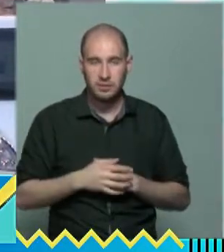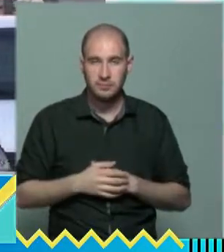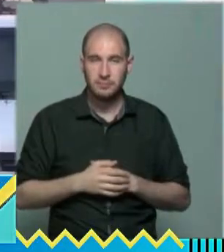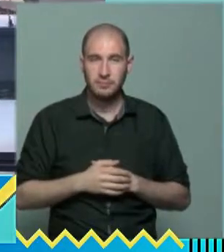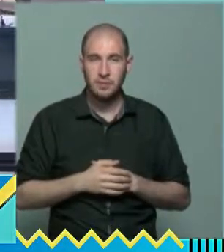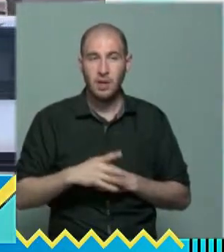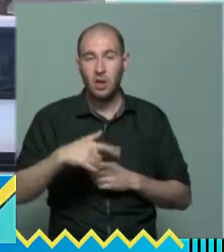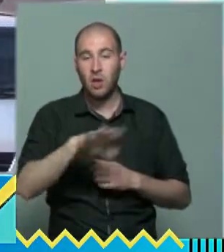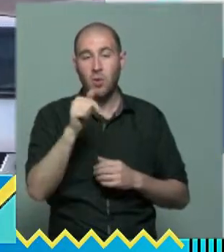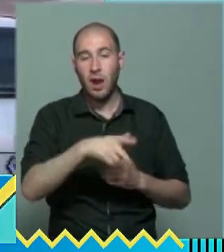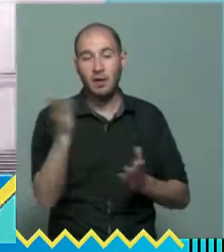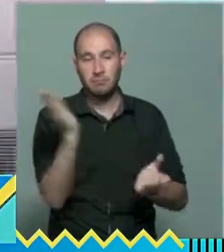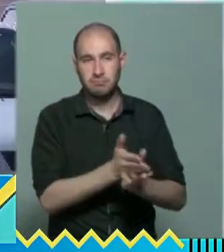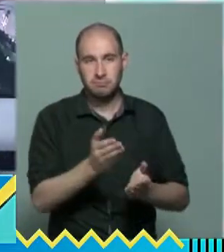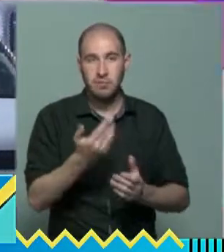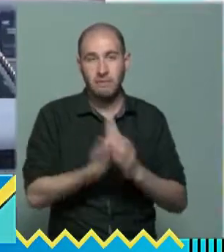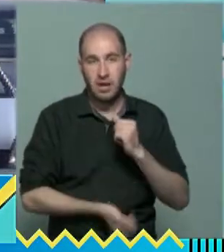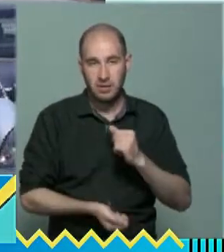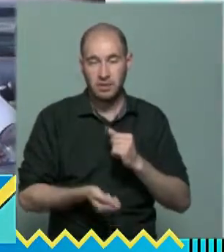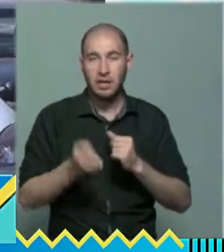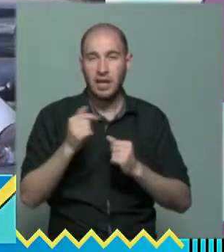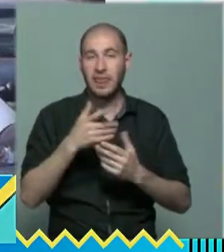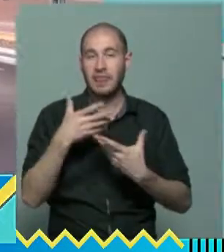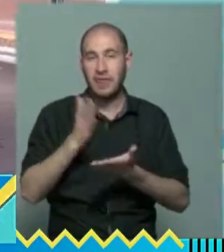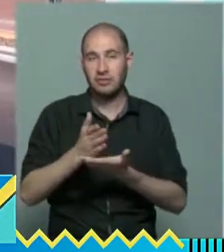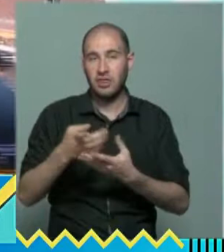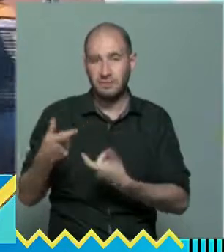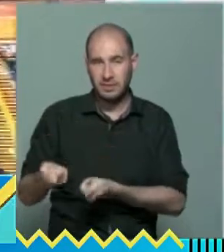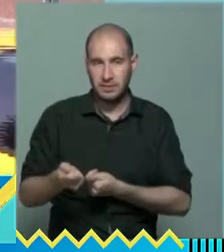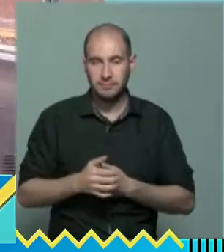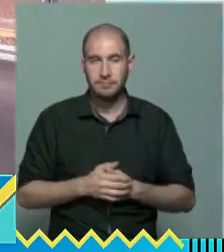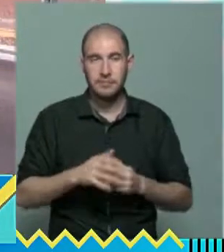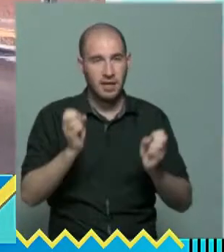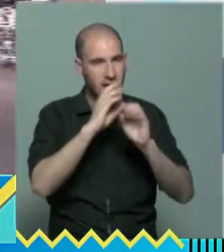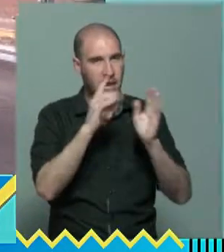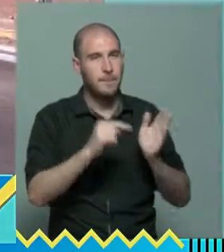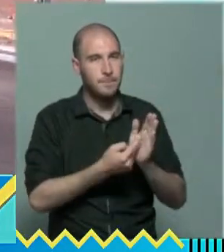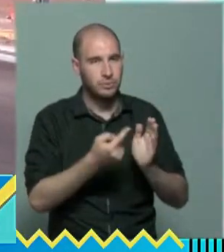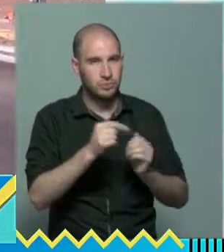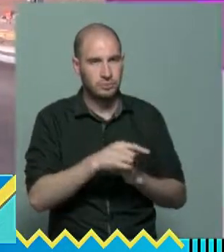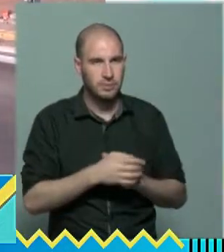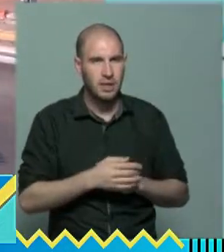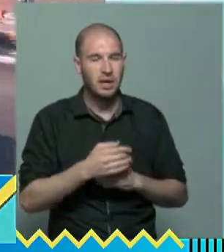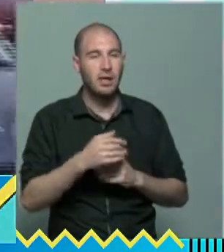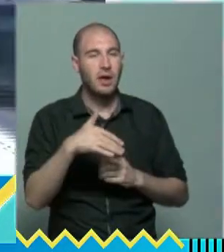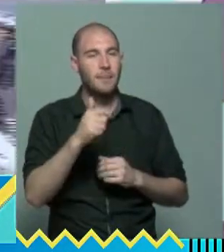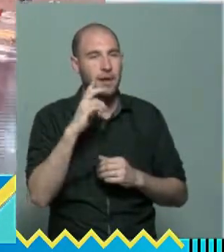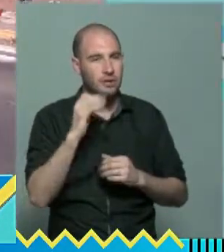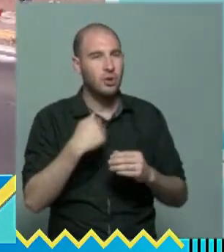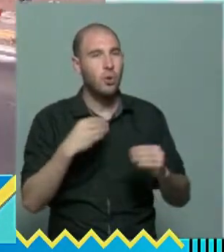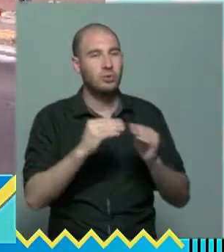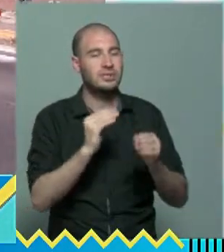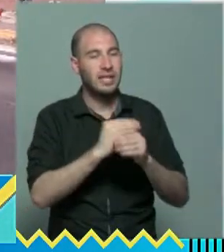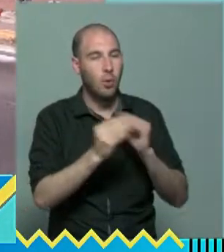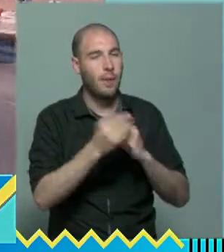que ha cometido tal y cual infracción, lo que le va a permitir ejercer el derecho a la defensa. Bien, bien, aclarado ese punto entonces. Mario, aprovecho para